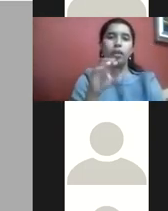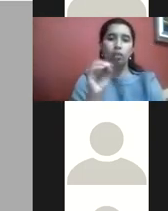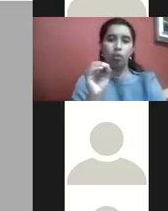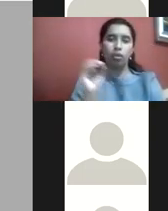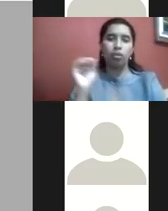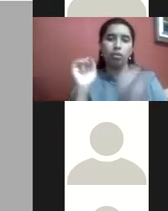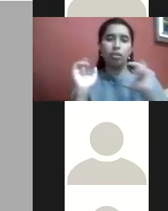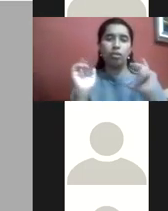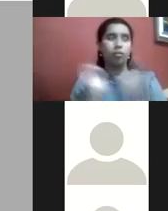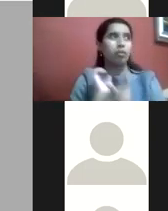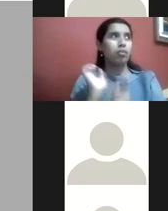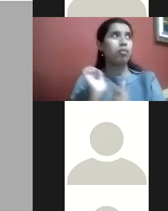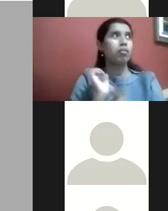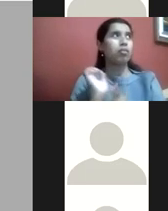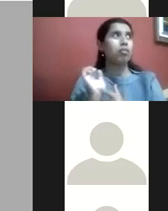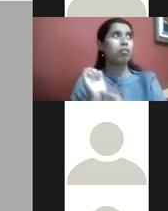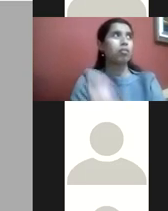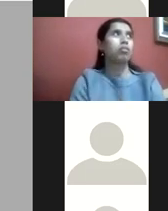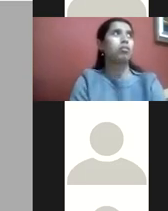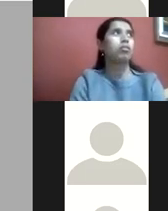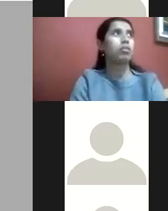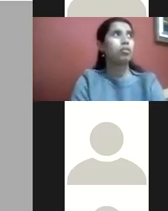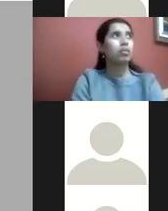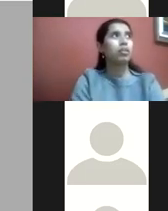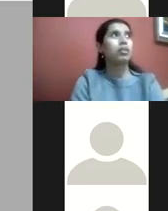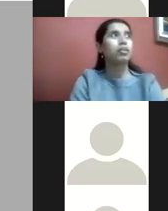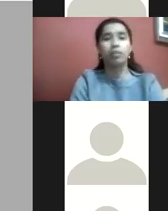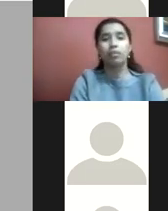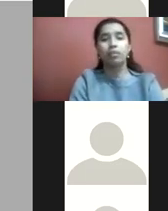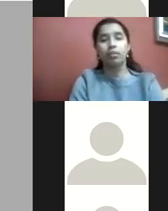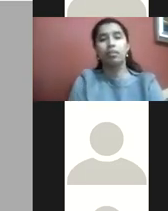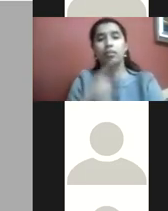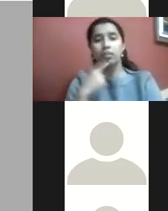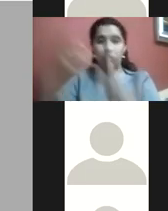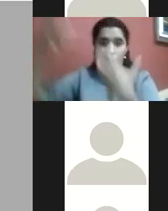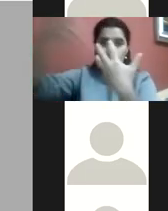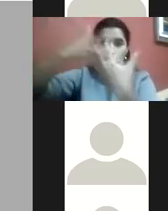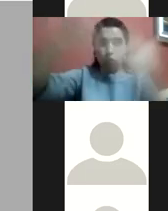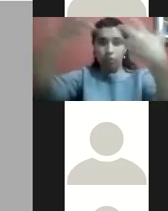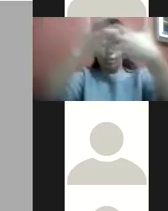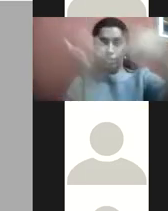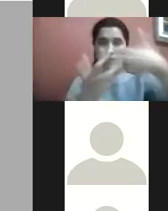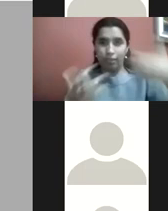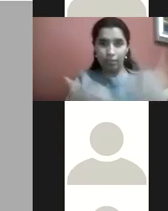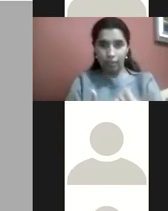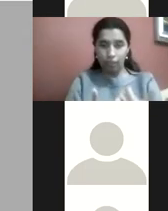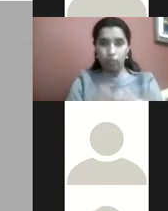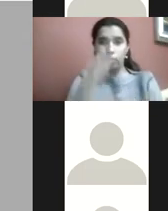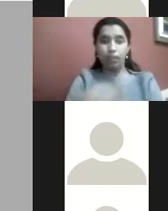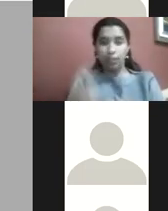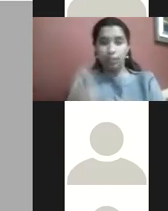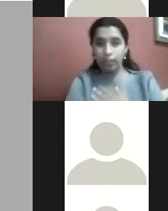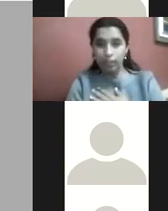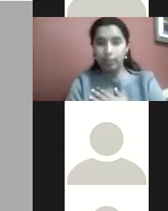Entonces, aquí lo que estamos diciendo, y contrastándolo con lo que hicimos antes, es que esta media